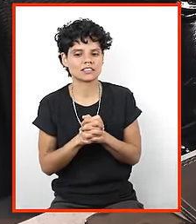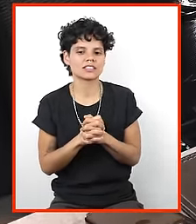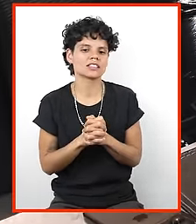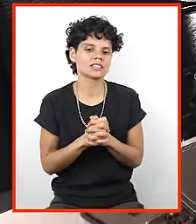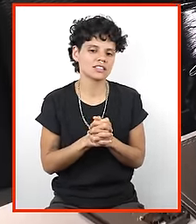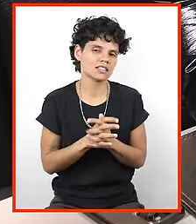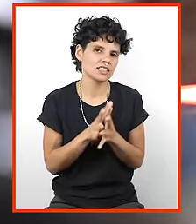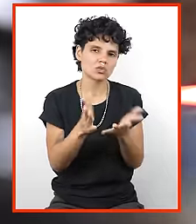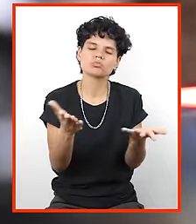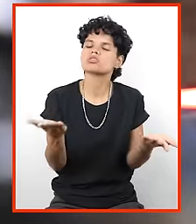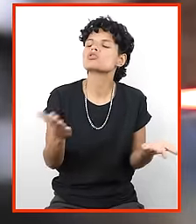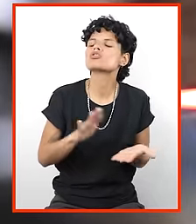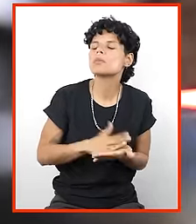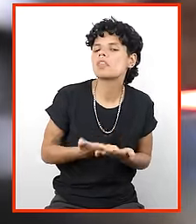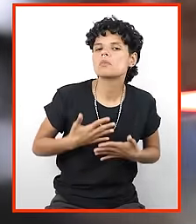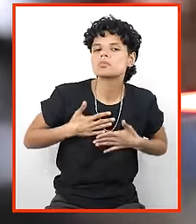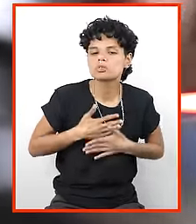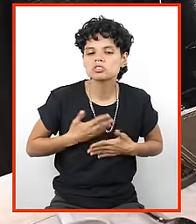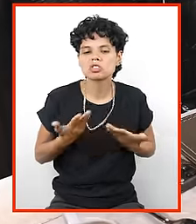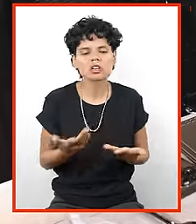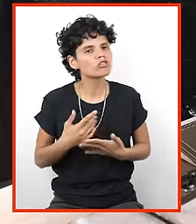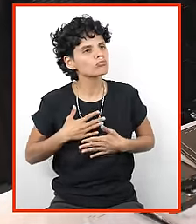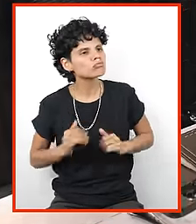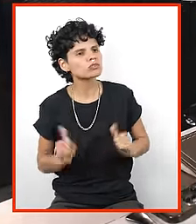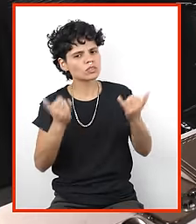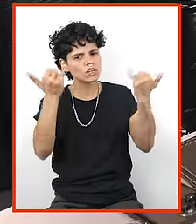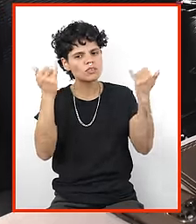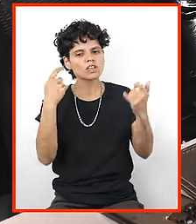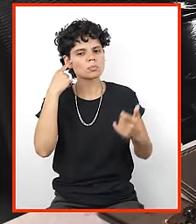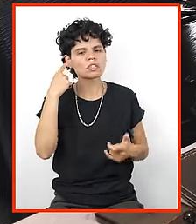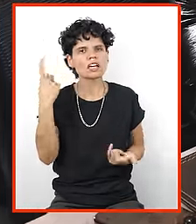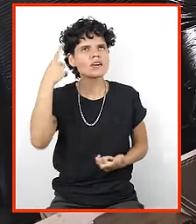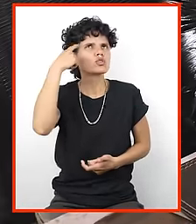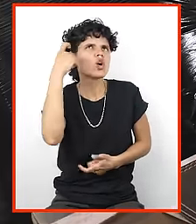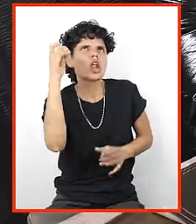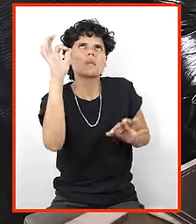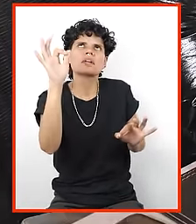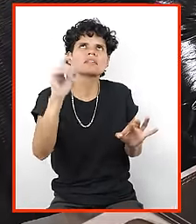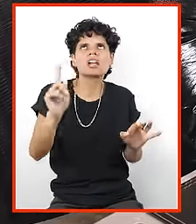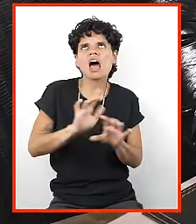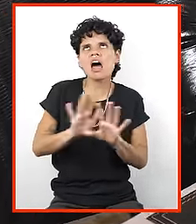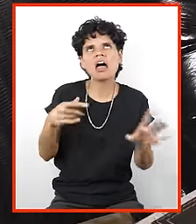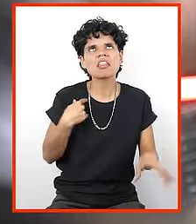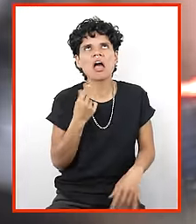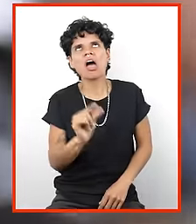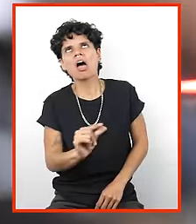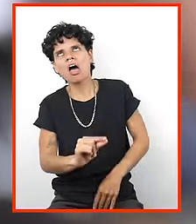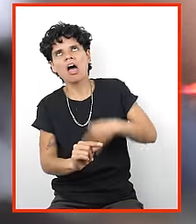cómo lo pasaste? Lo intenté. No, sabes que lo pasé súper bien. Vine con ninguna expectativa.